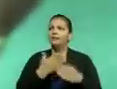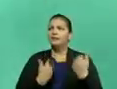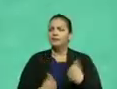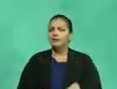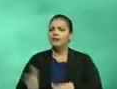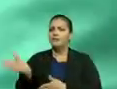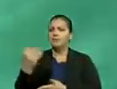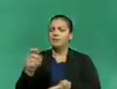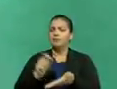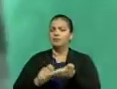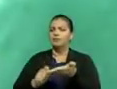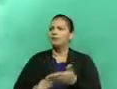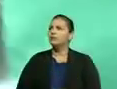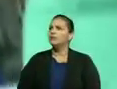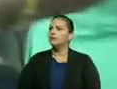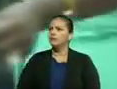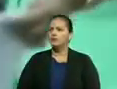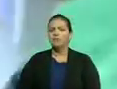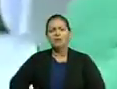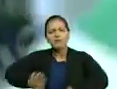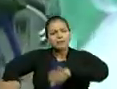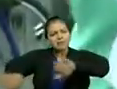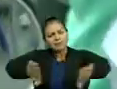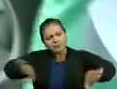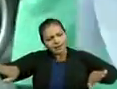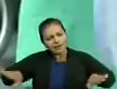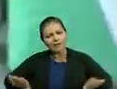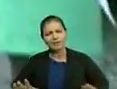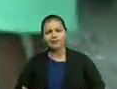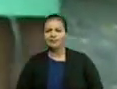No me tape, pues ábranse, pues.